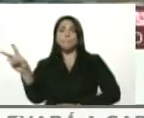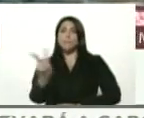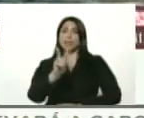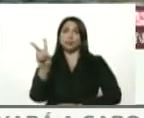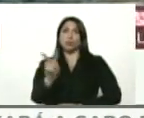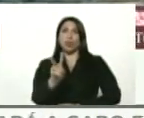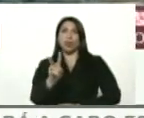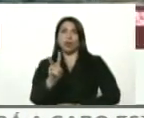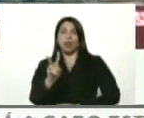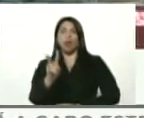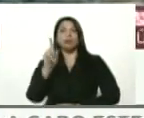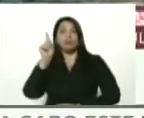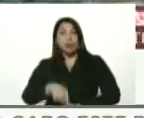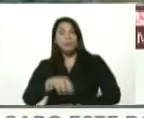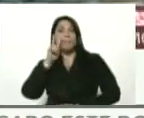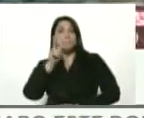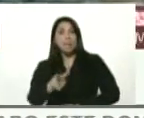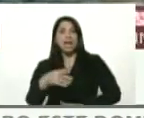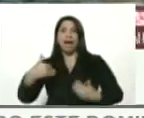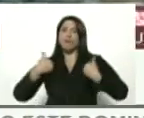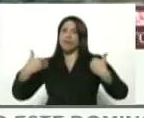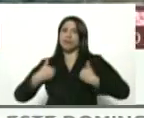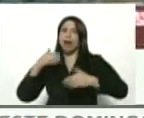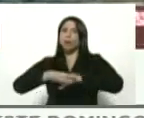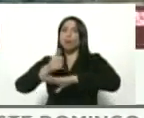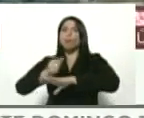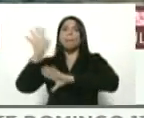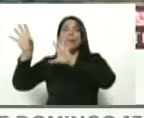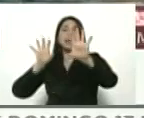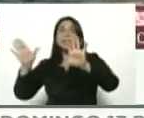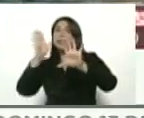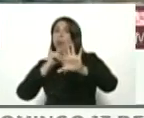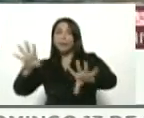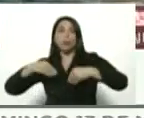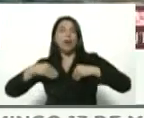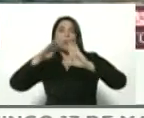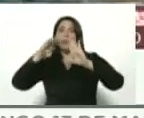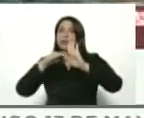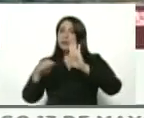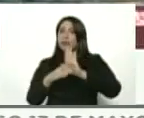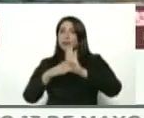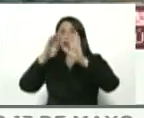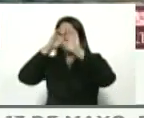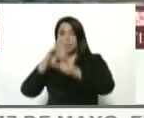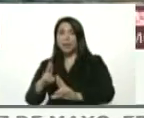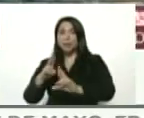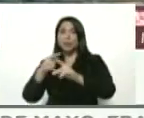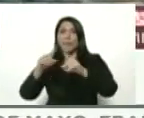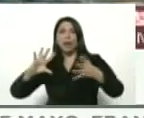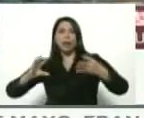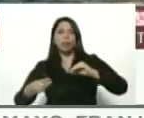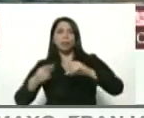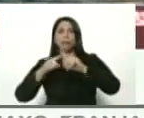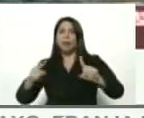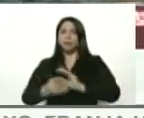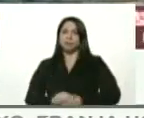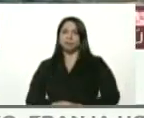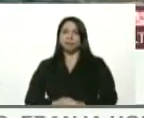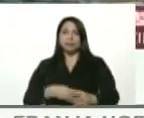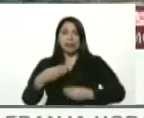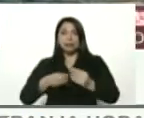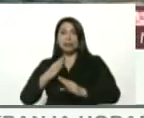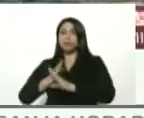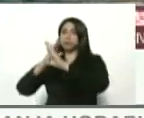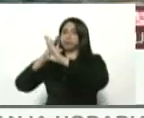se ve también afectada por estos países que no han tomado las medidas que correspondía adoptar para hacer